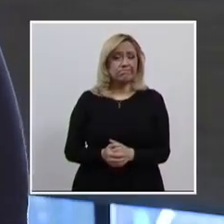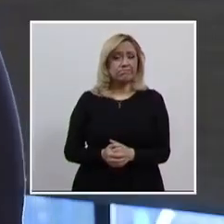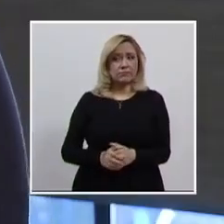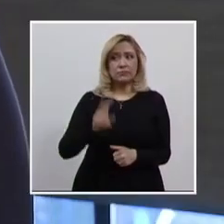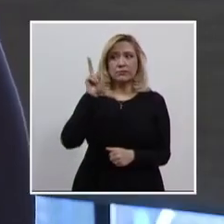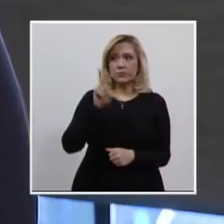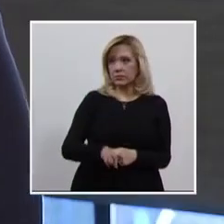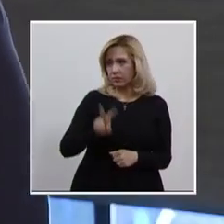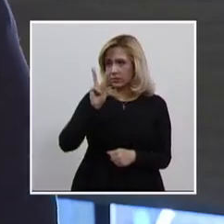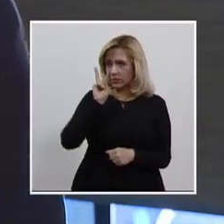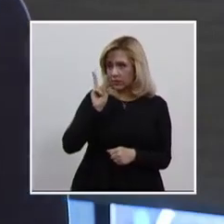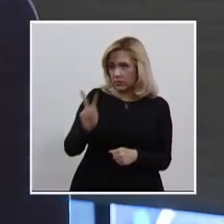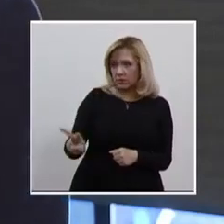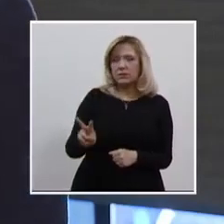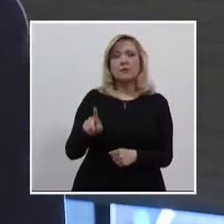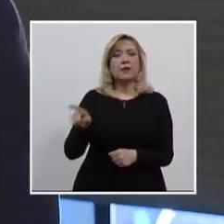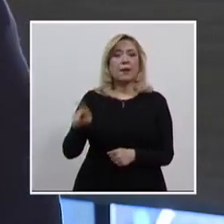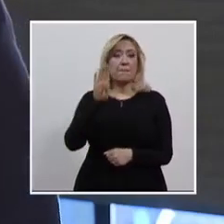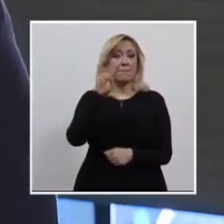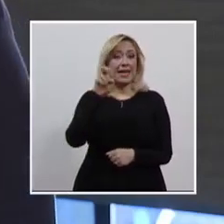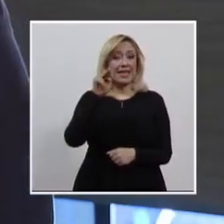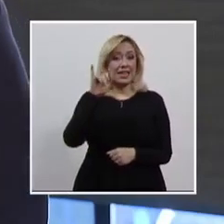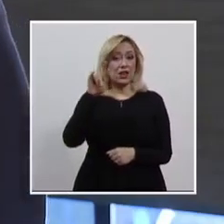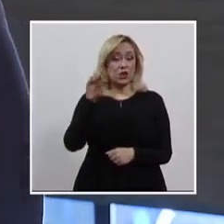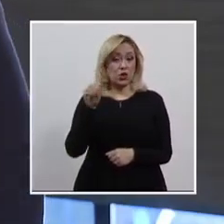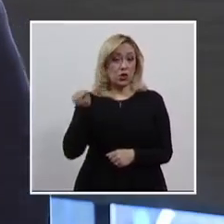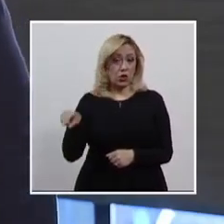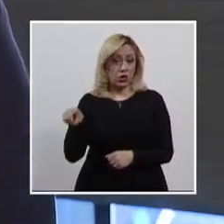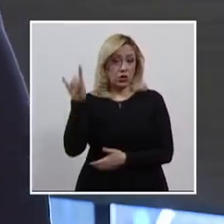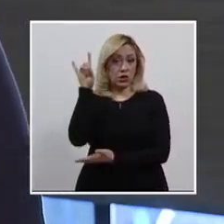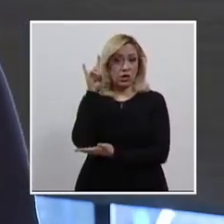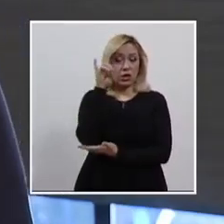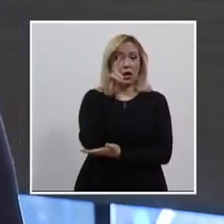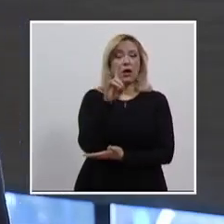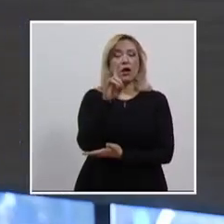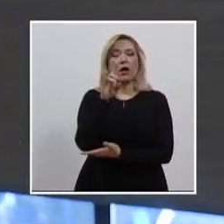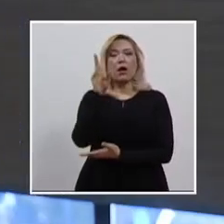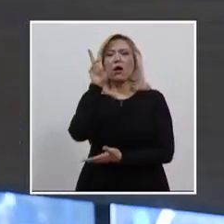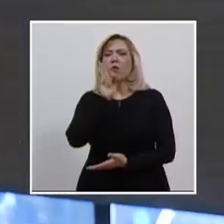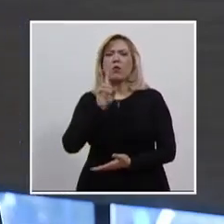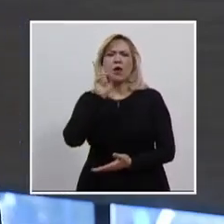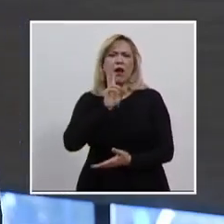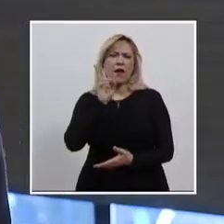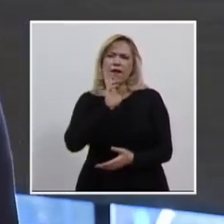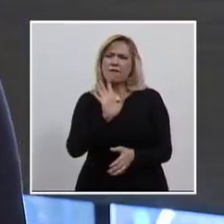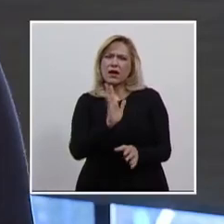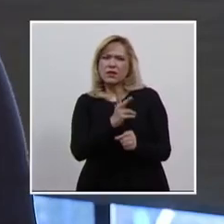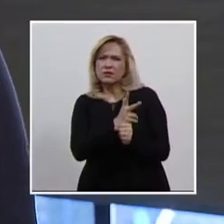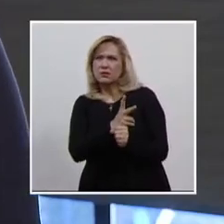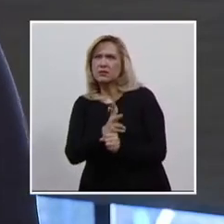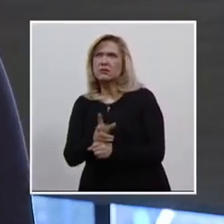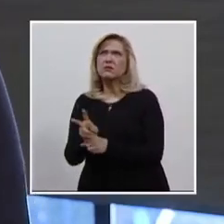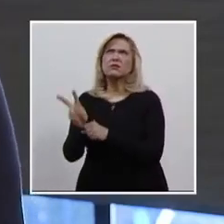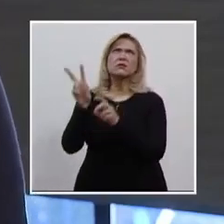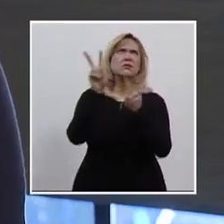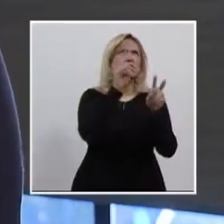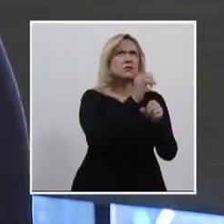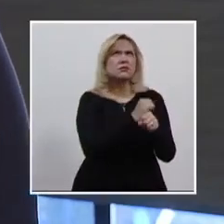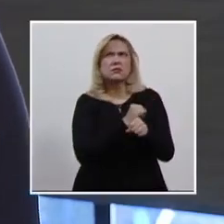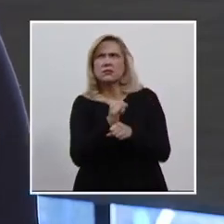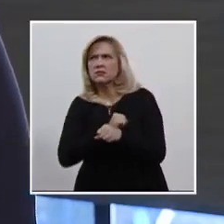Básicamente donde estaba Benito, se hicieron algunas pruebas rápidas en esta